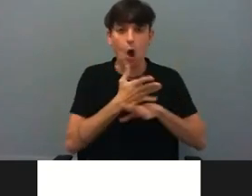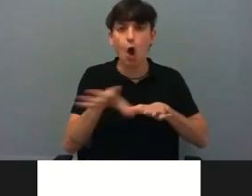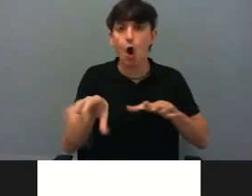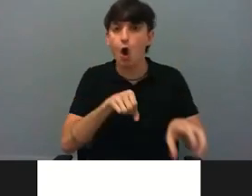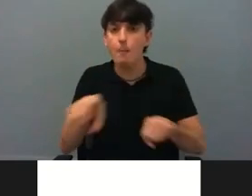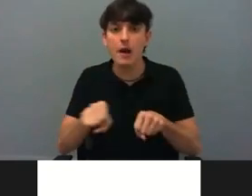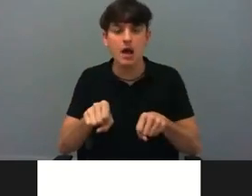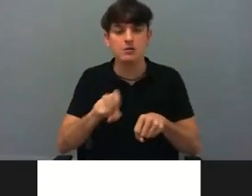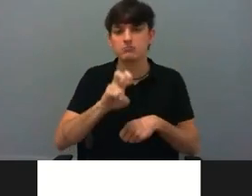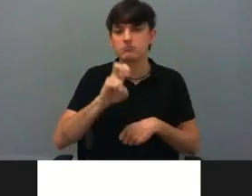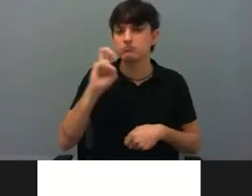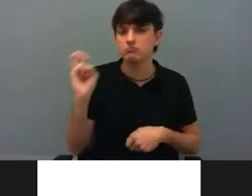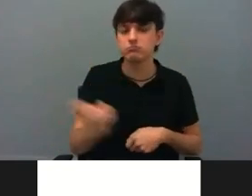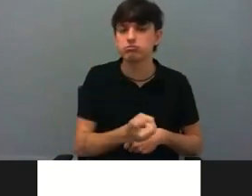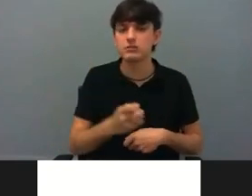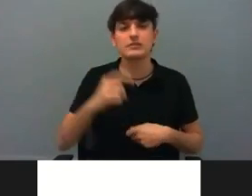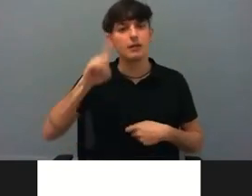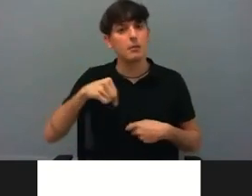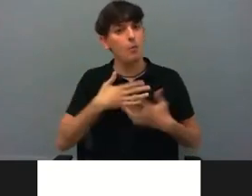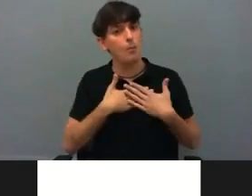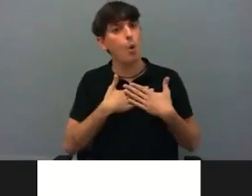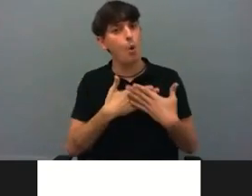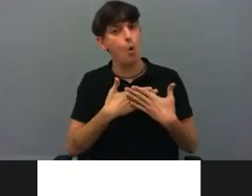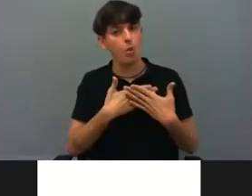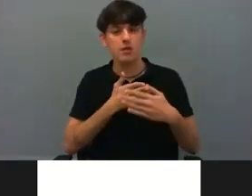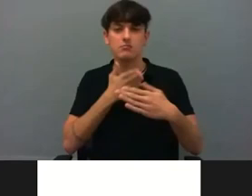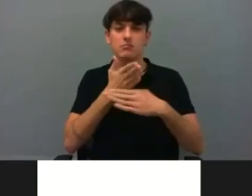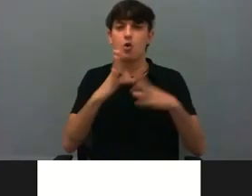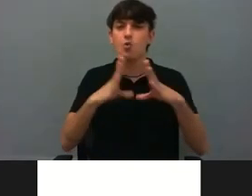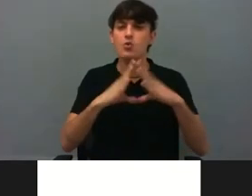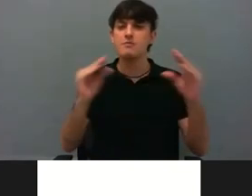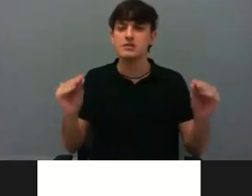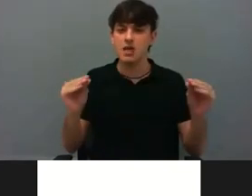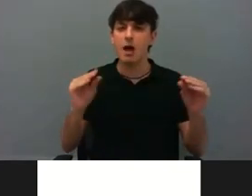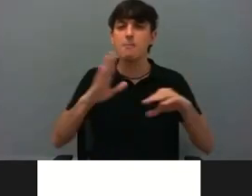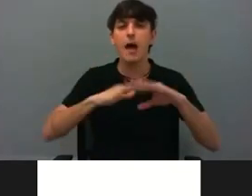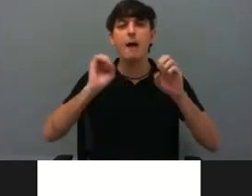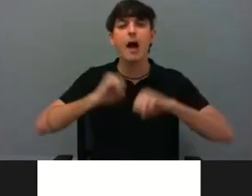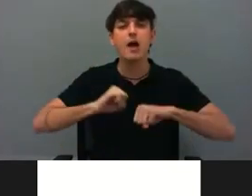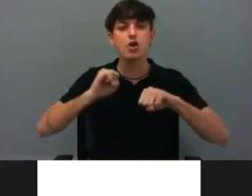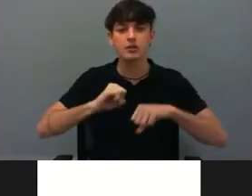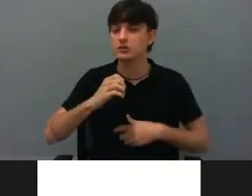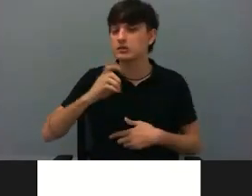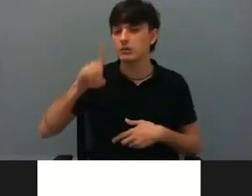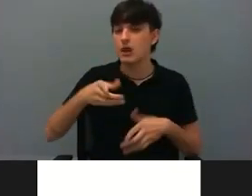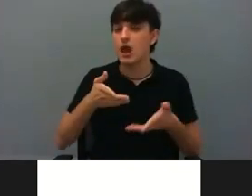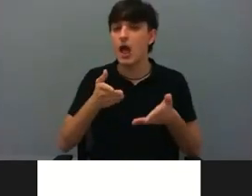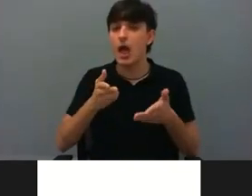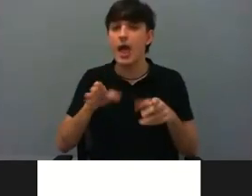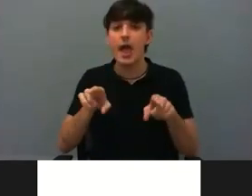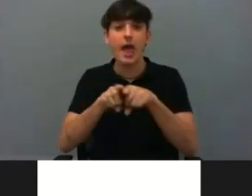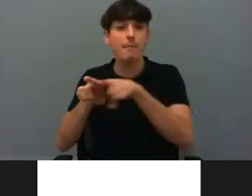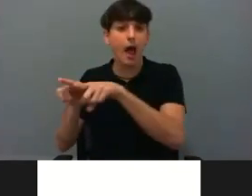gestiones, incluso he hecho voluntariado o he asistido a la Universidad de Mayores. También sus hermanos han tenido que